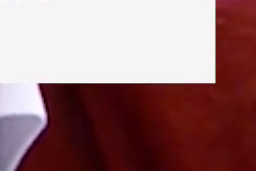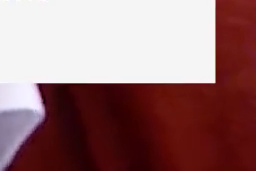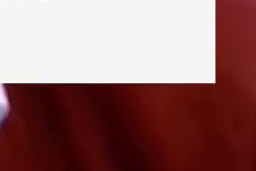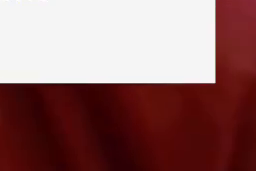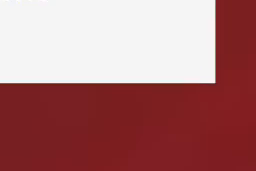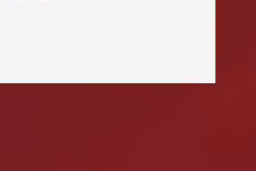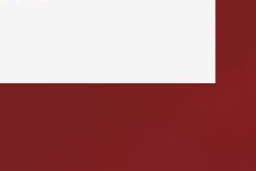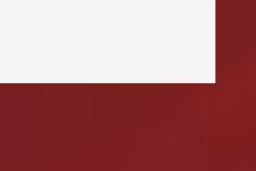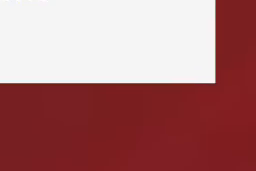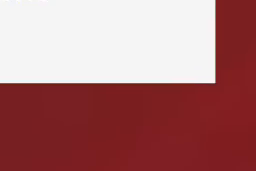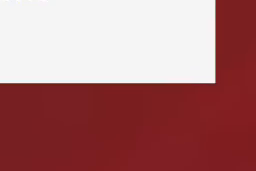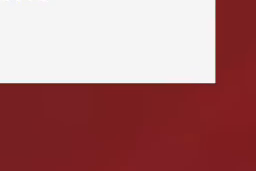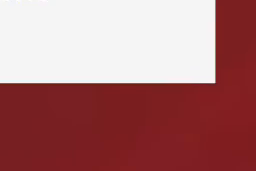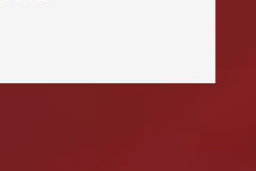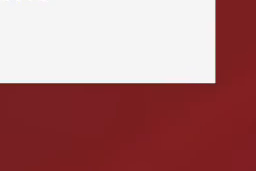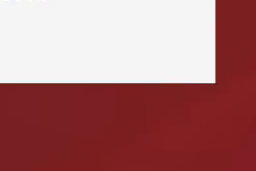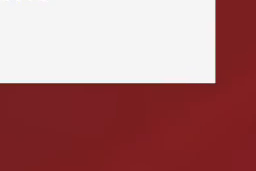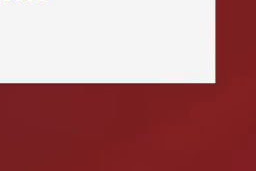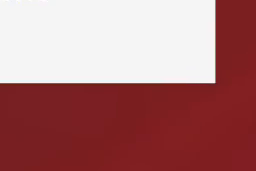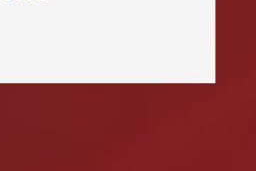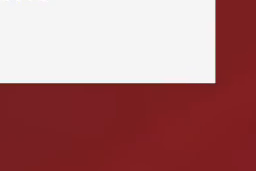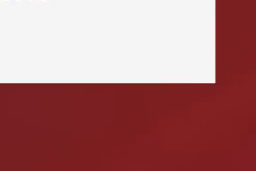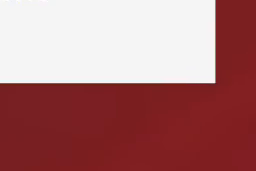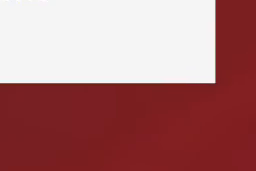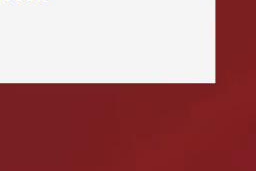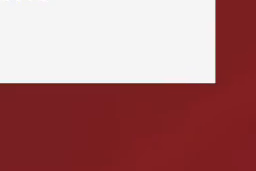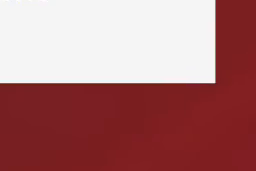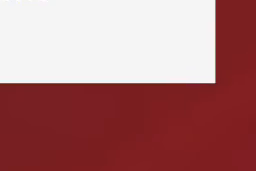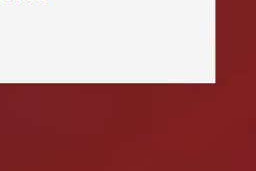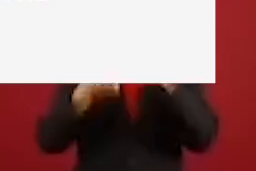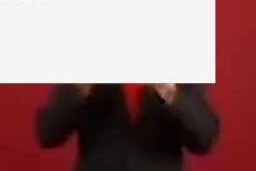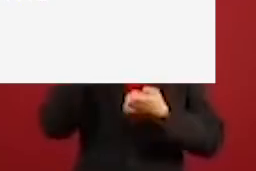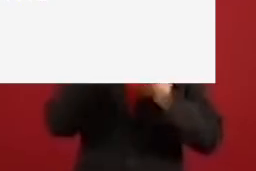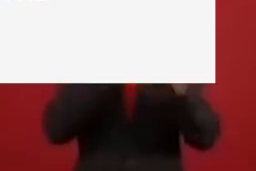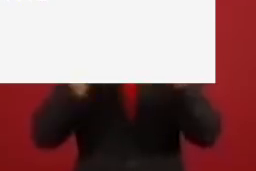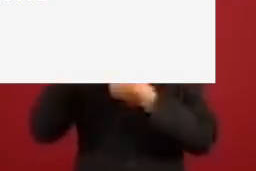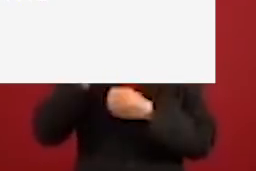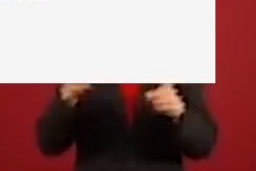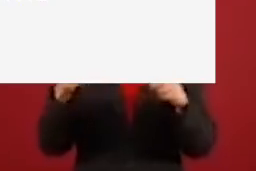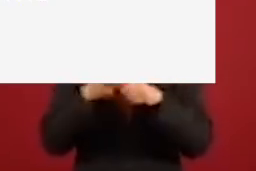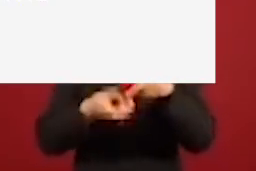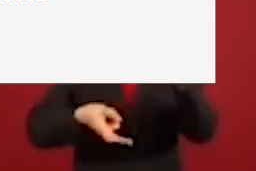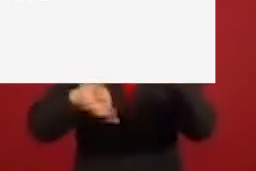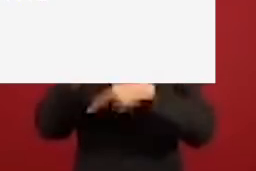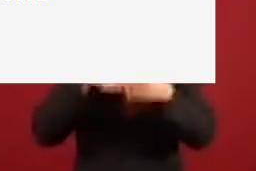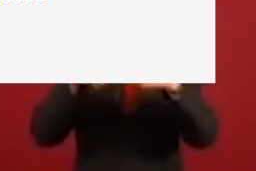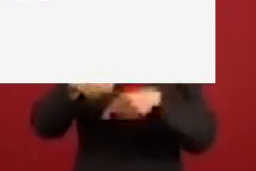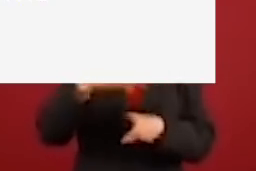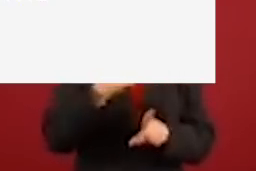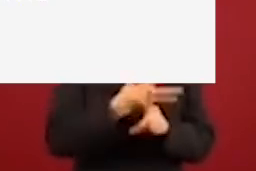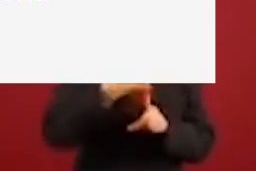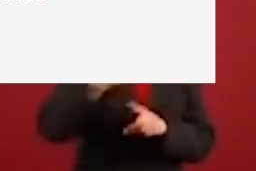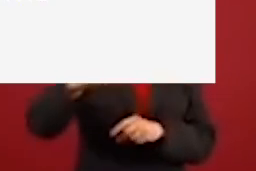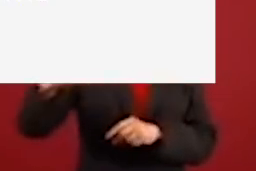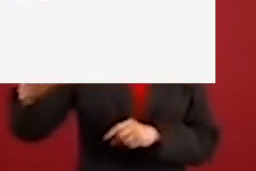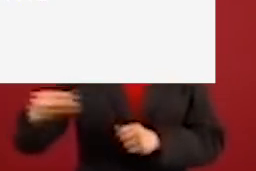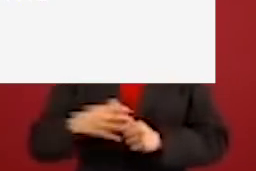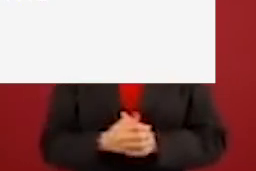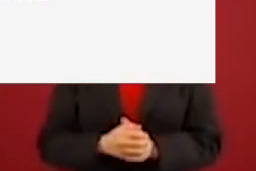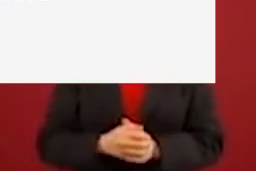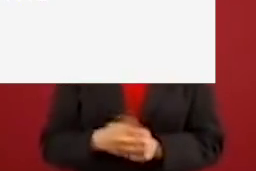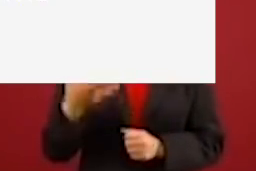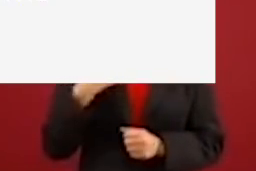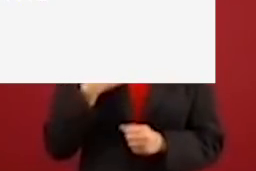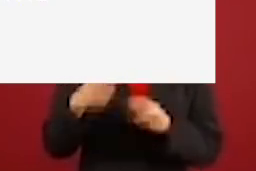México alcanzó al número más alto de médicos contagiados confirmados hasta hoy. Hasta este momento, de acuerdo con las